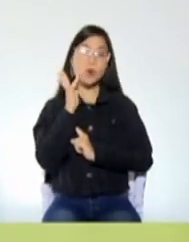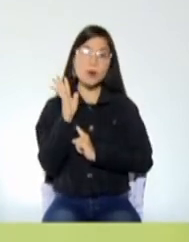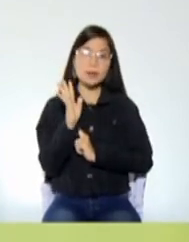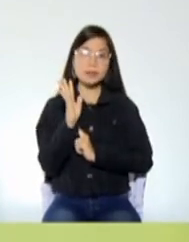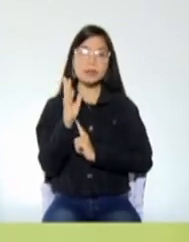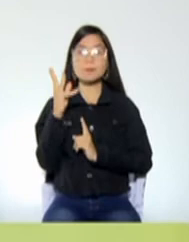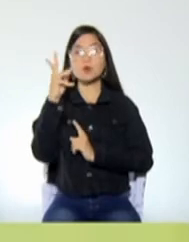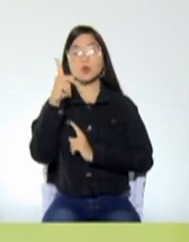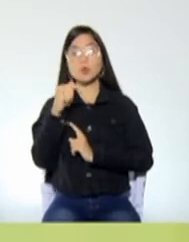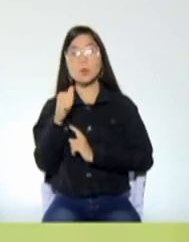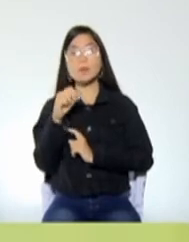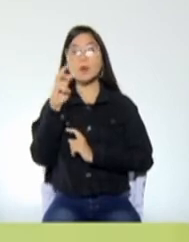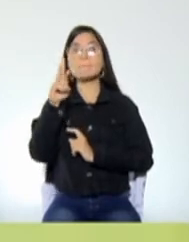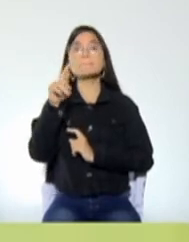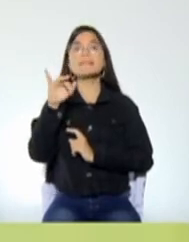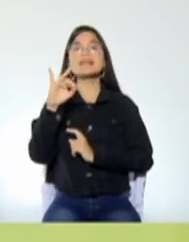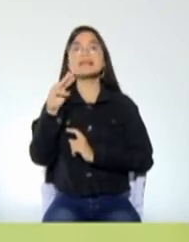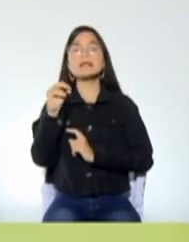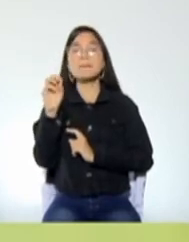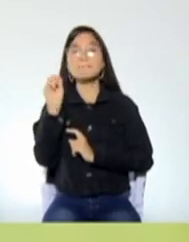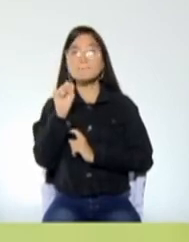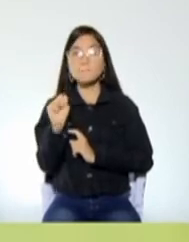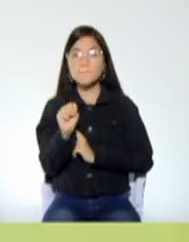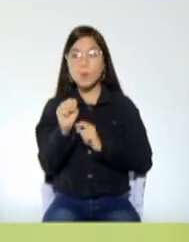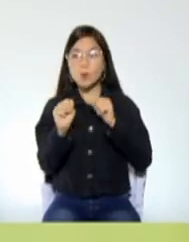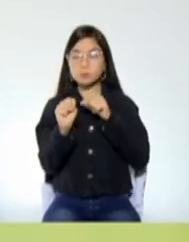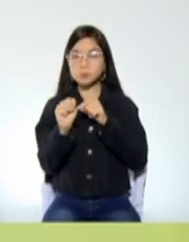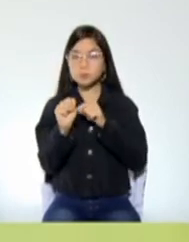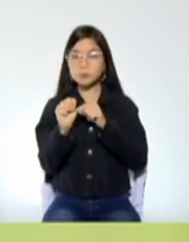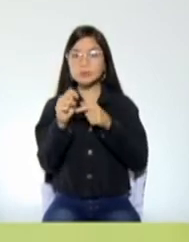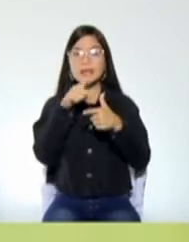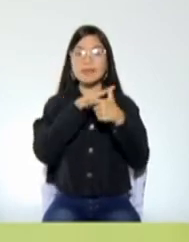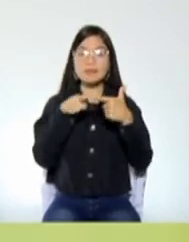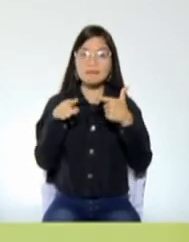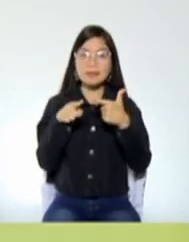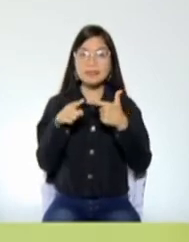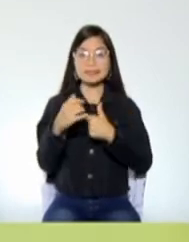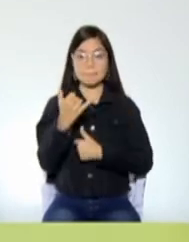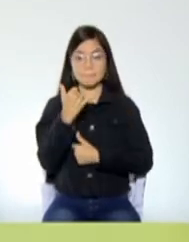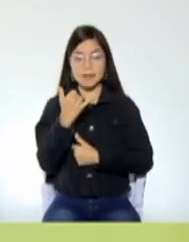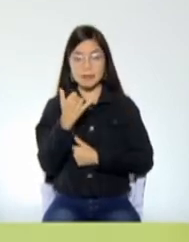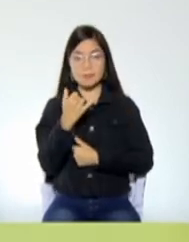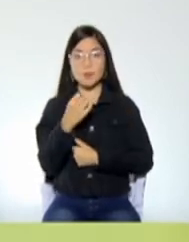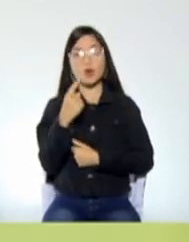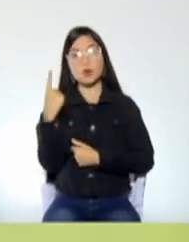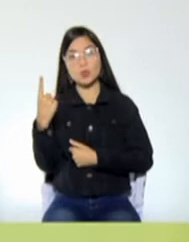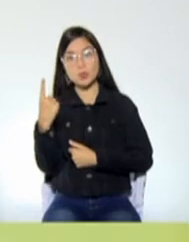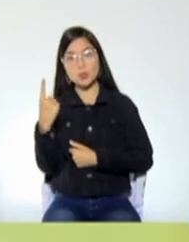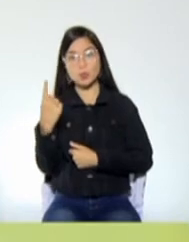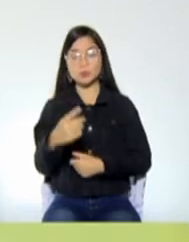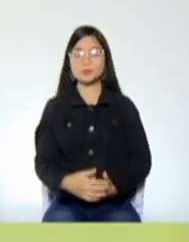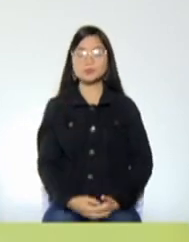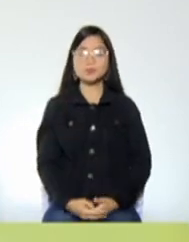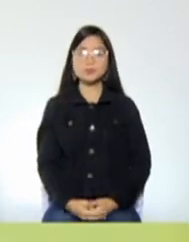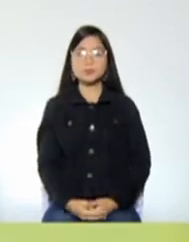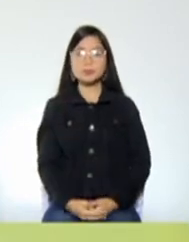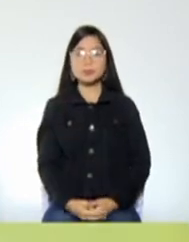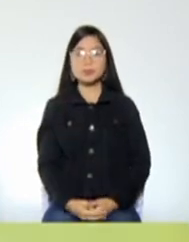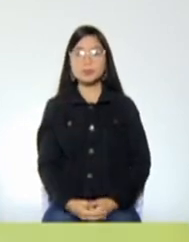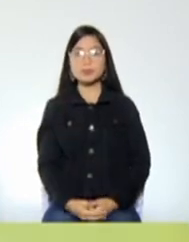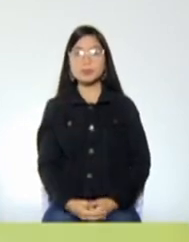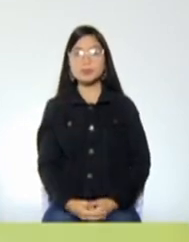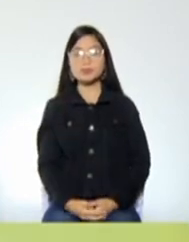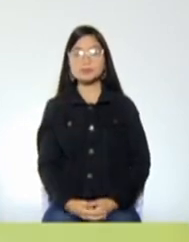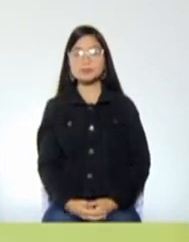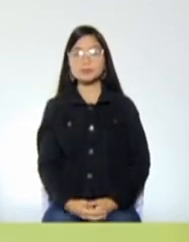primos, podemos comenzar por decir que son números que son solo divisibles entre sí mismos y el número 1. Luego podemos agregar que los